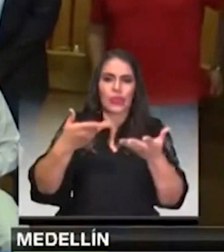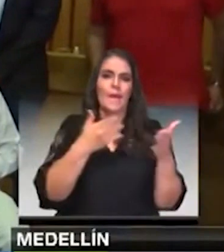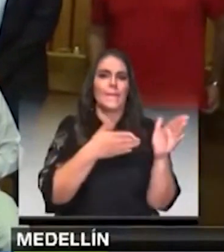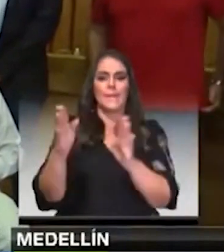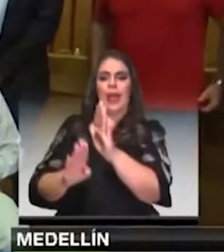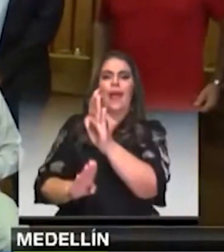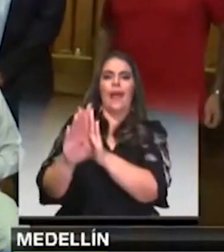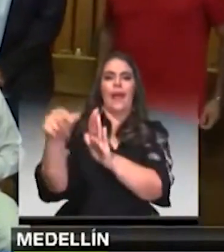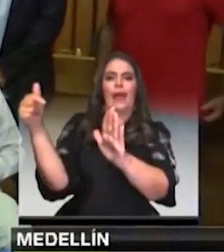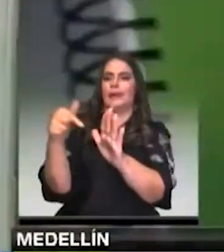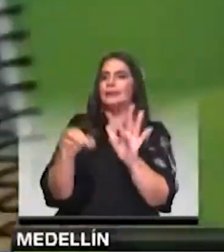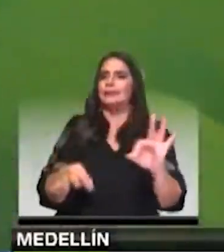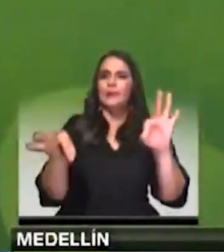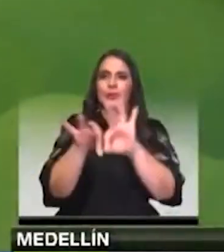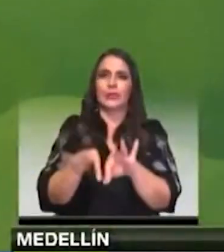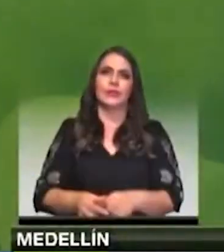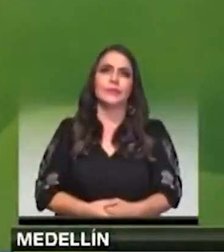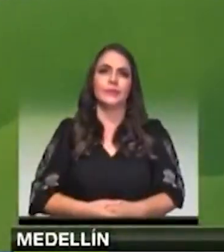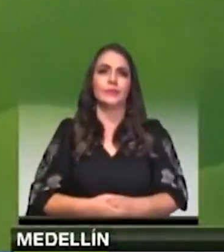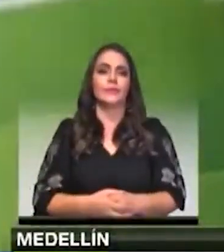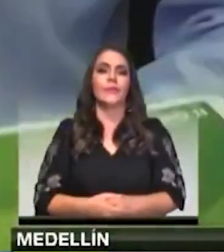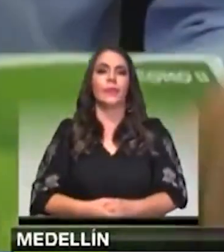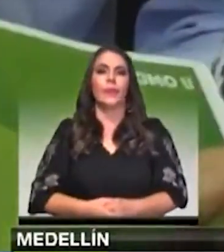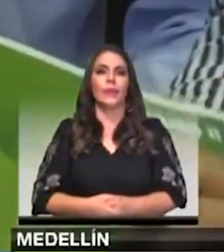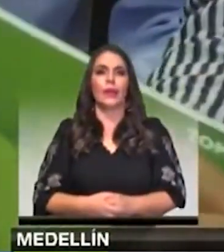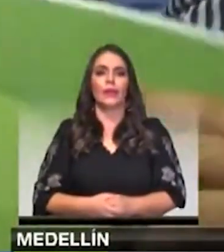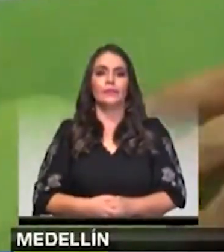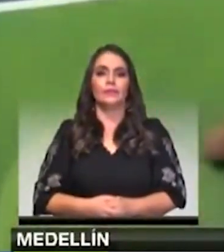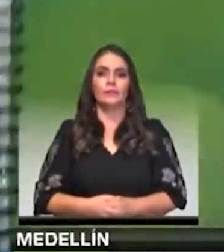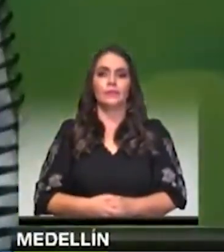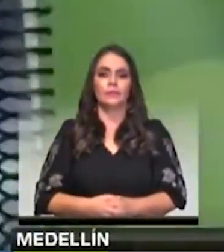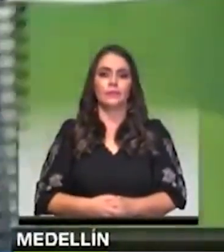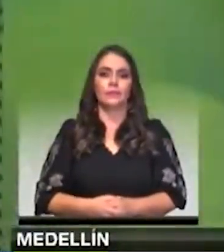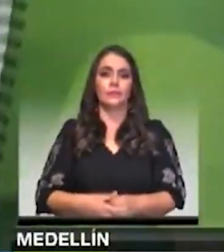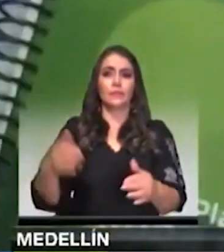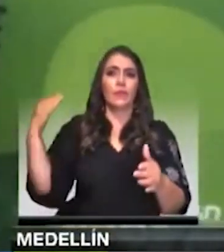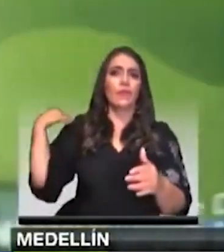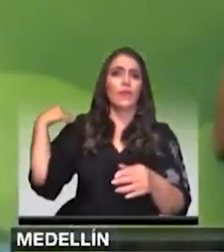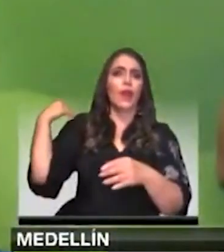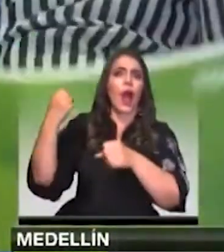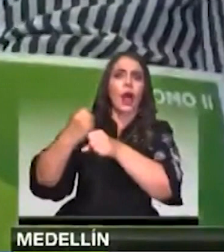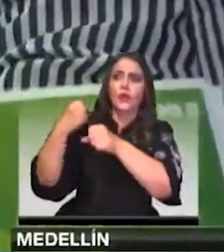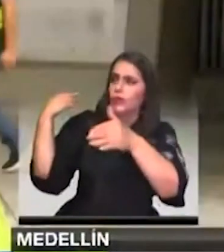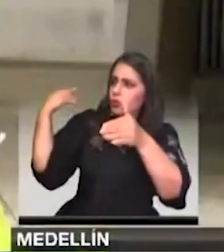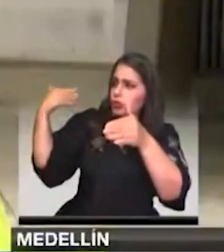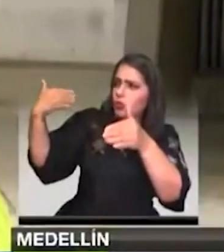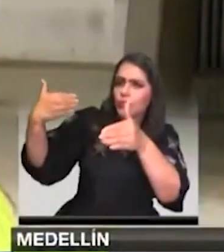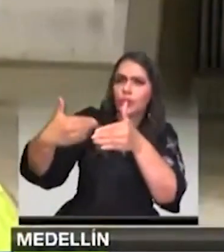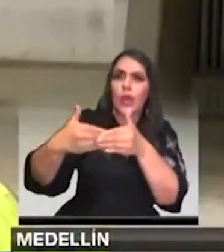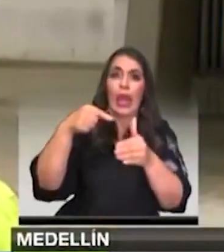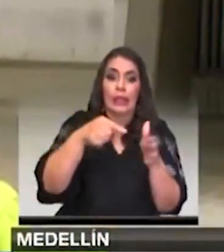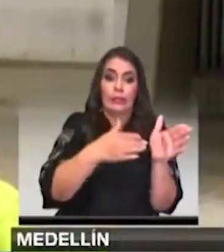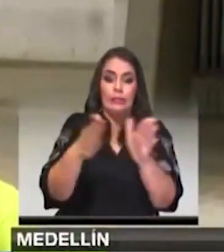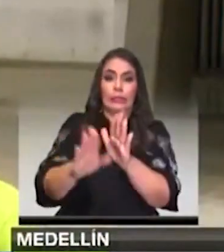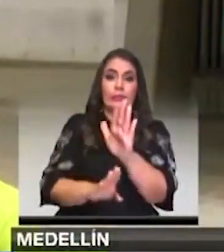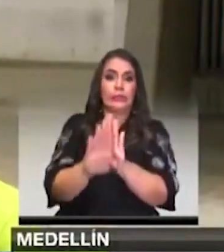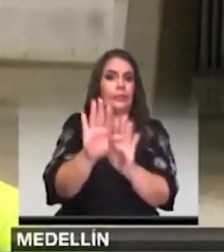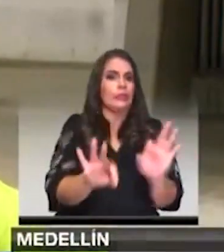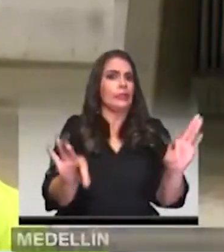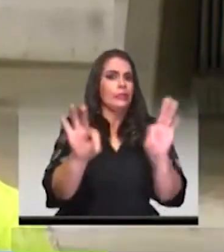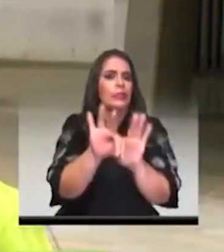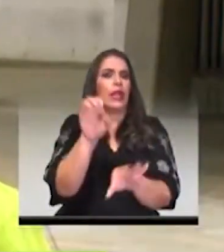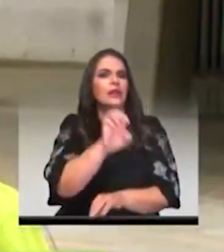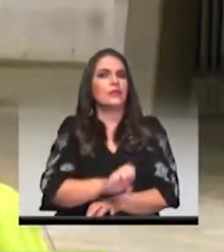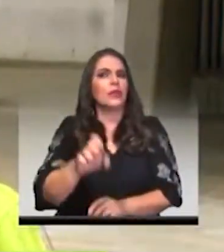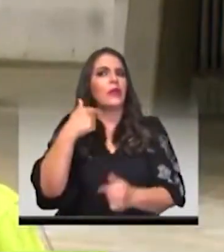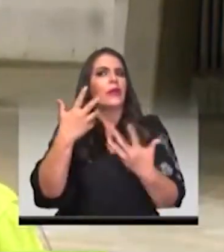muchos observadores, este es uno de los planes de desarrollo de Antioquia más ambicioso de los últimos años. Bueno, en este momento estamos en la